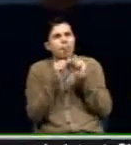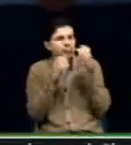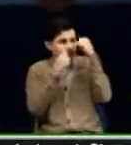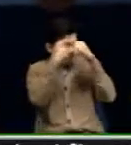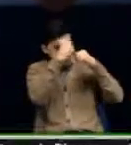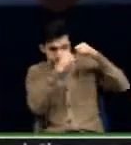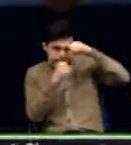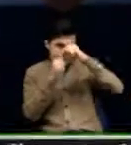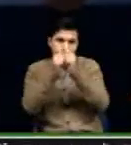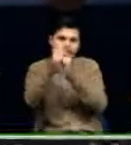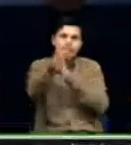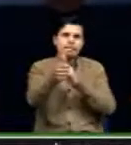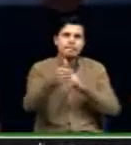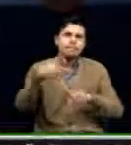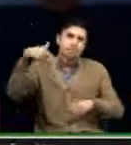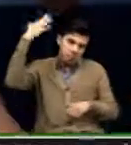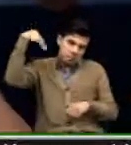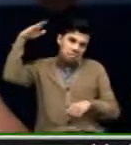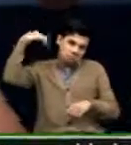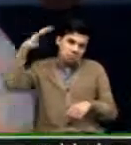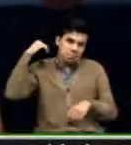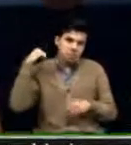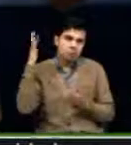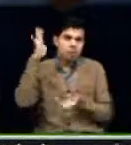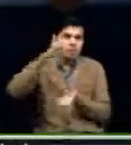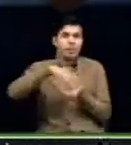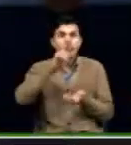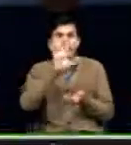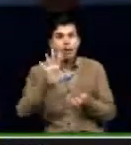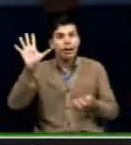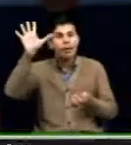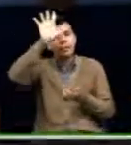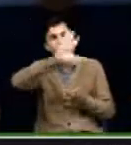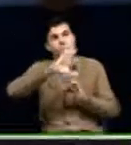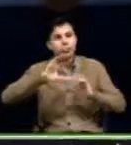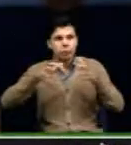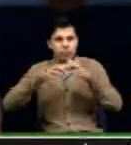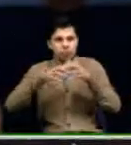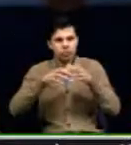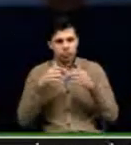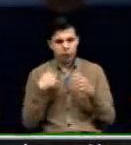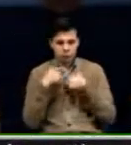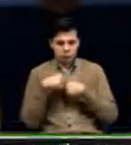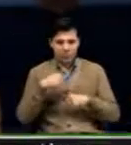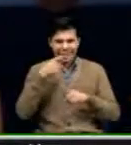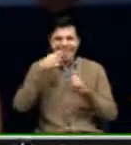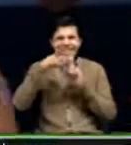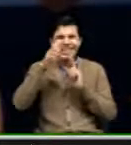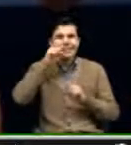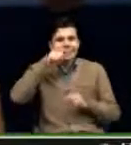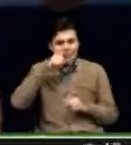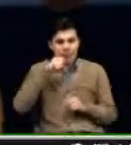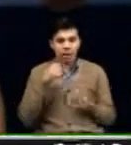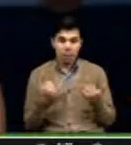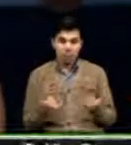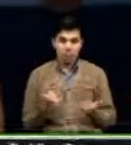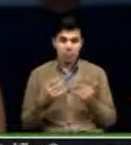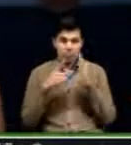Nacionales. Anteriormente habíamos tenido la oportunidad de estar en el Campeonato Nacional Andino, en el cual pues obtuve medalla de bronce. Y la idea este año